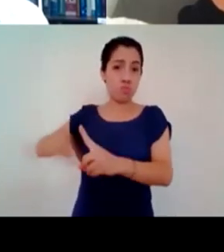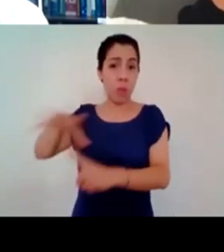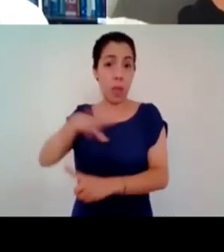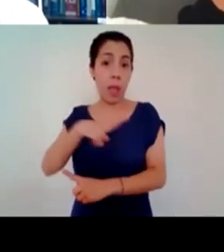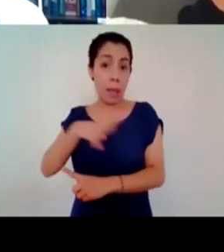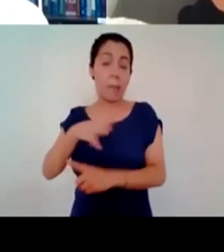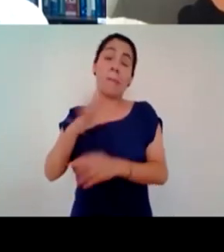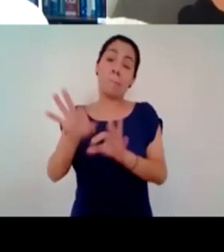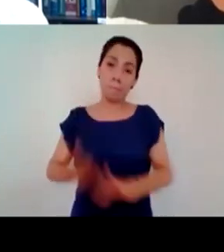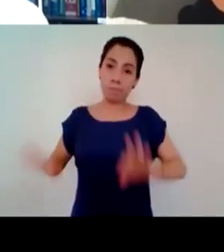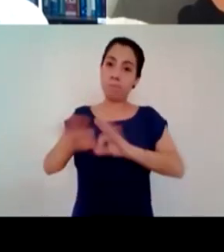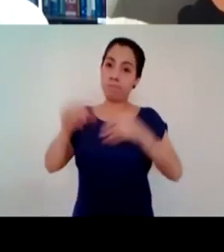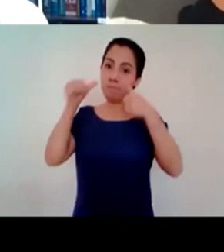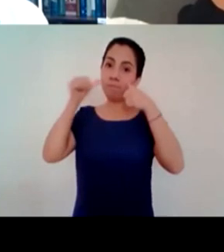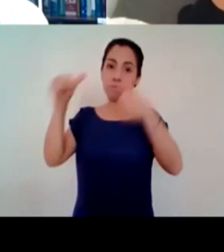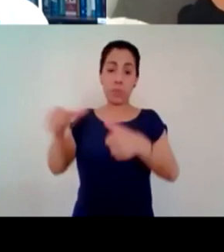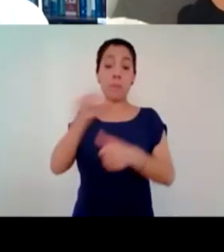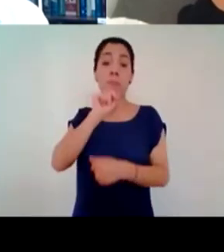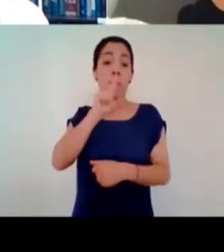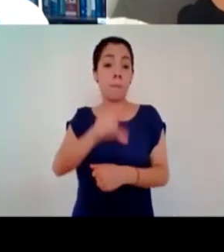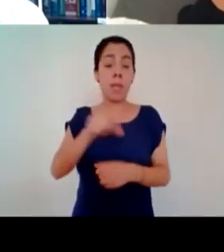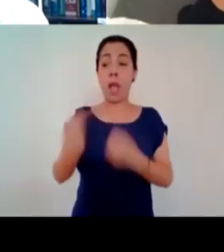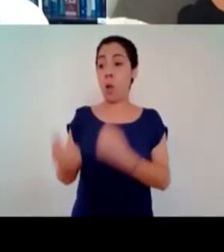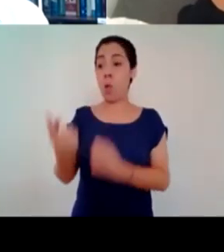también hay como mucha renuncia